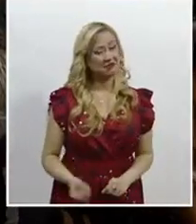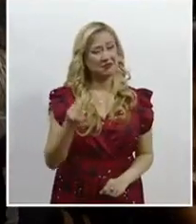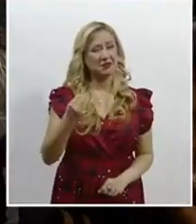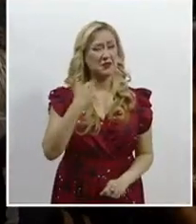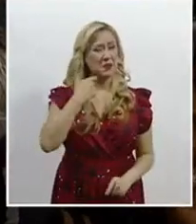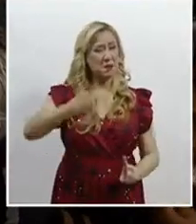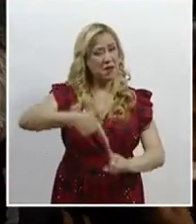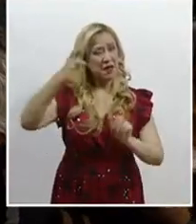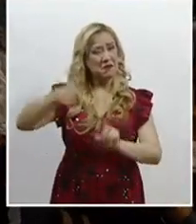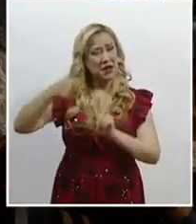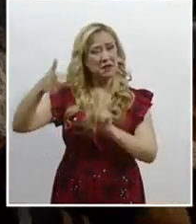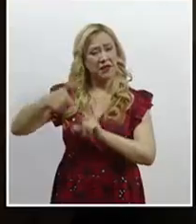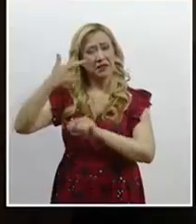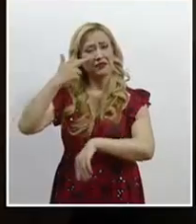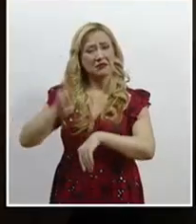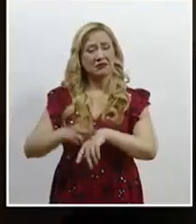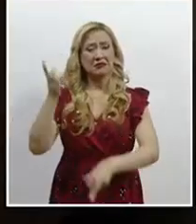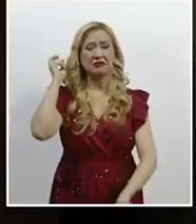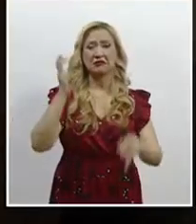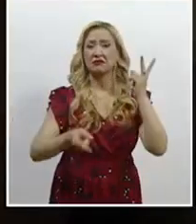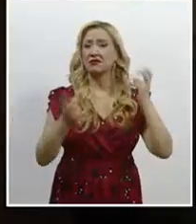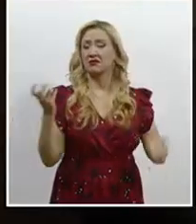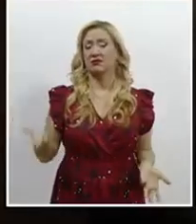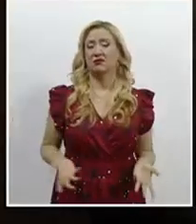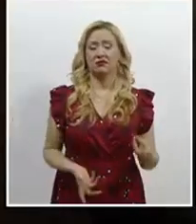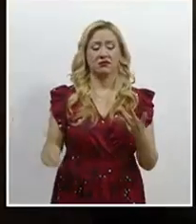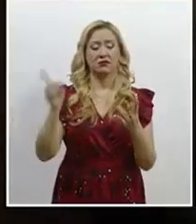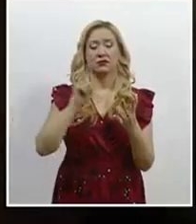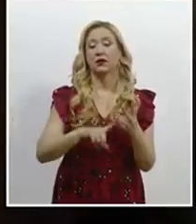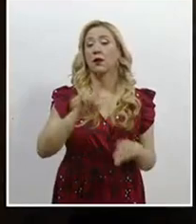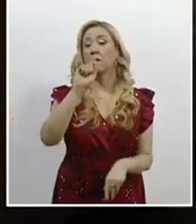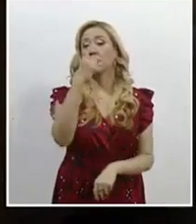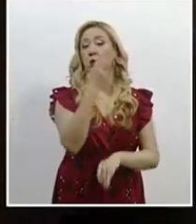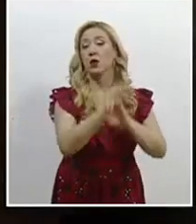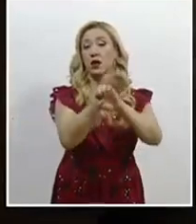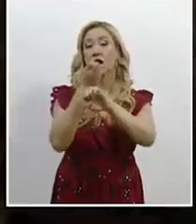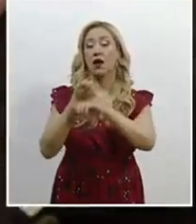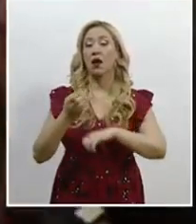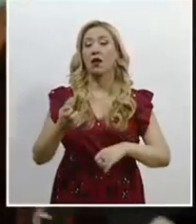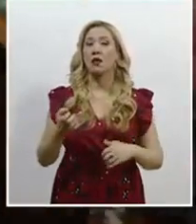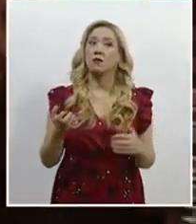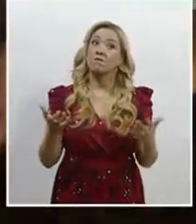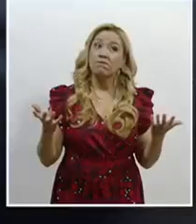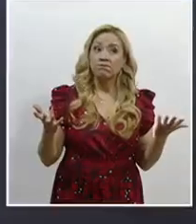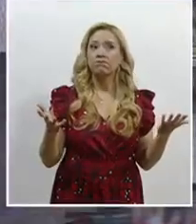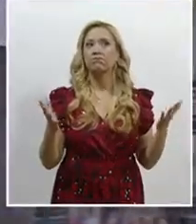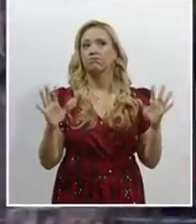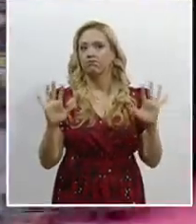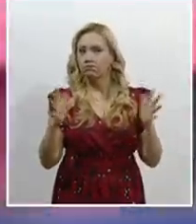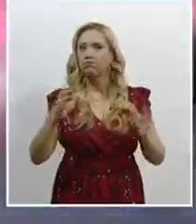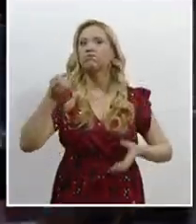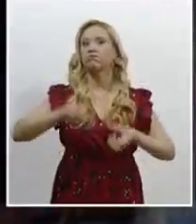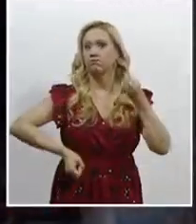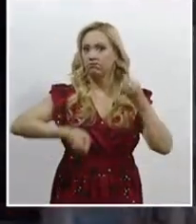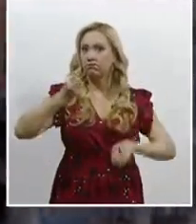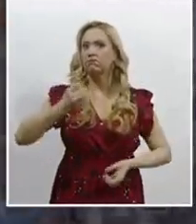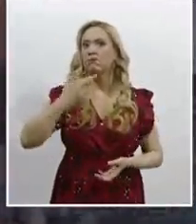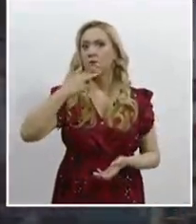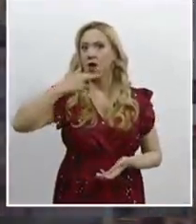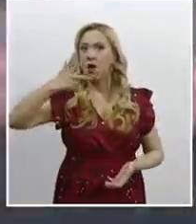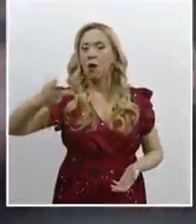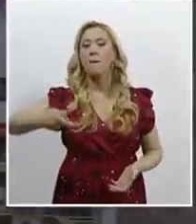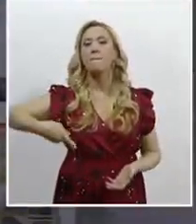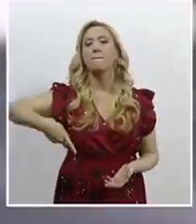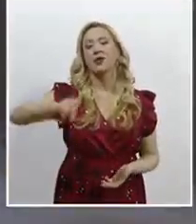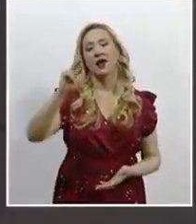e incidencia. Además, mientras que 21 entidades registraron mejoría en la justicia civil, se reportaron retos importantes en